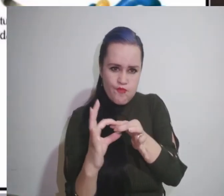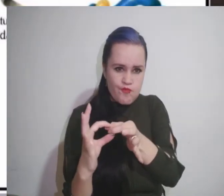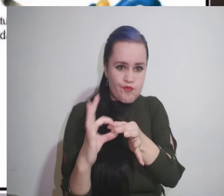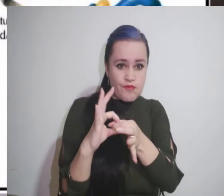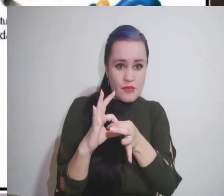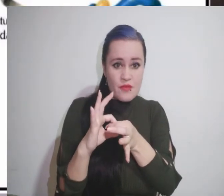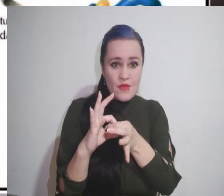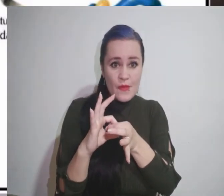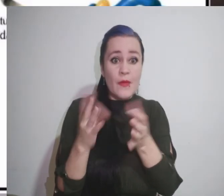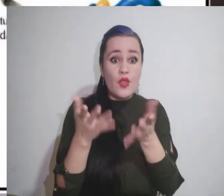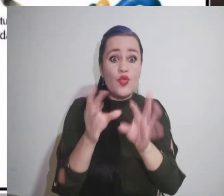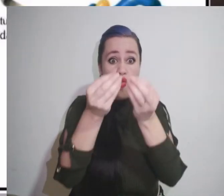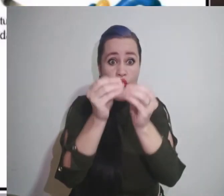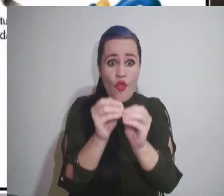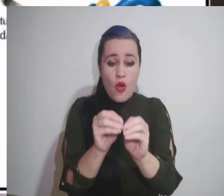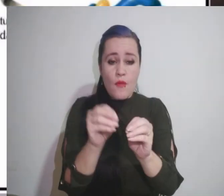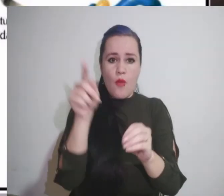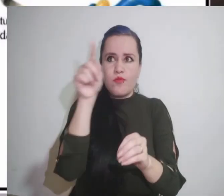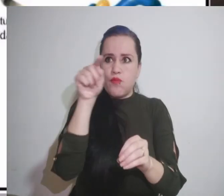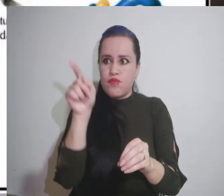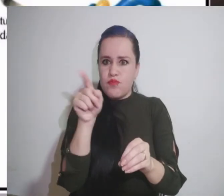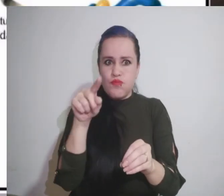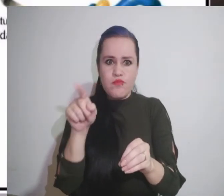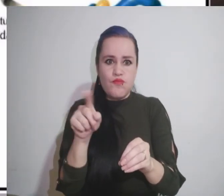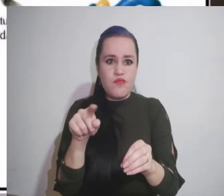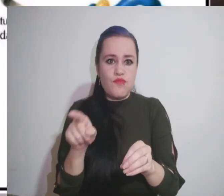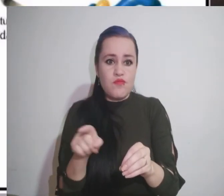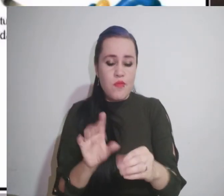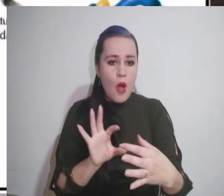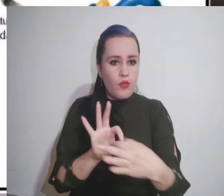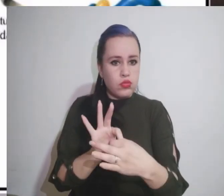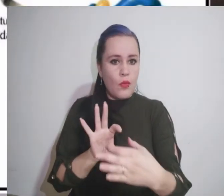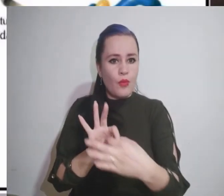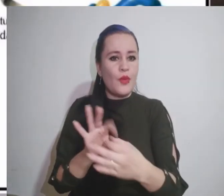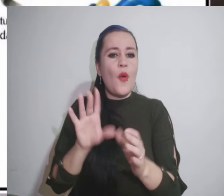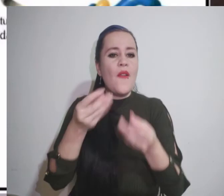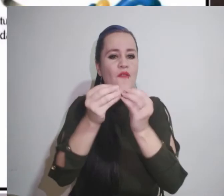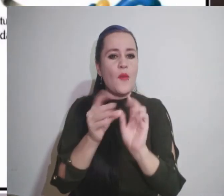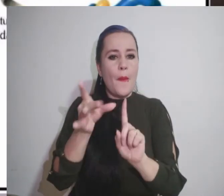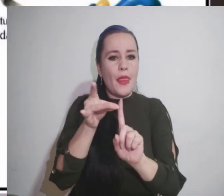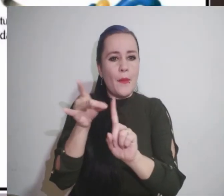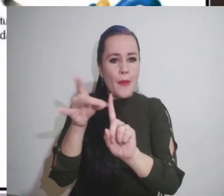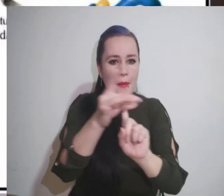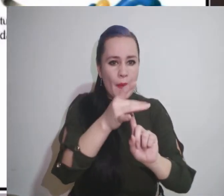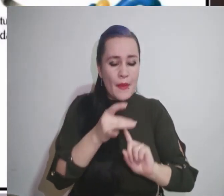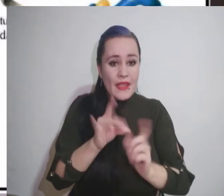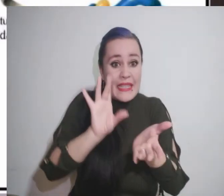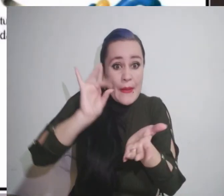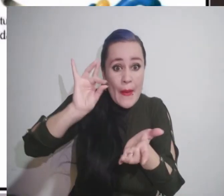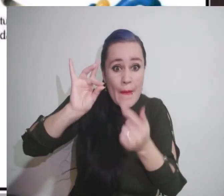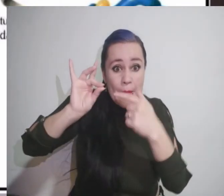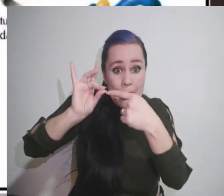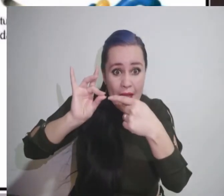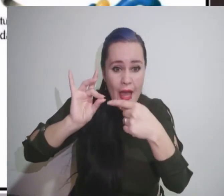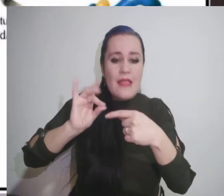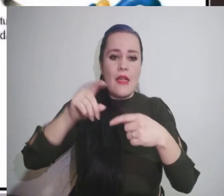para mantener la forma de hélice o la beta plegada, lámina plegada, pues lo hacen por medio de